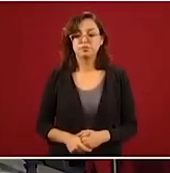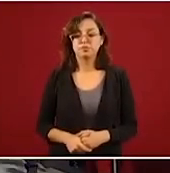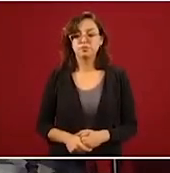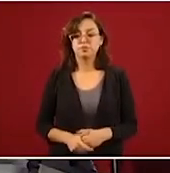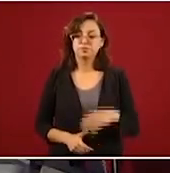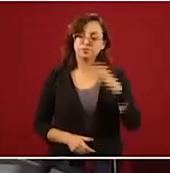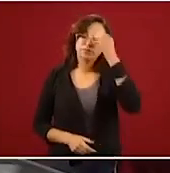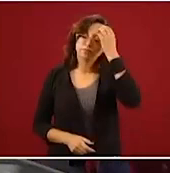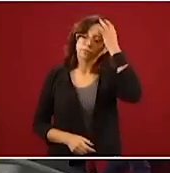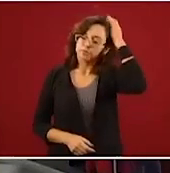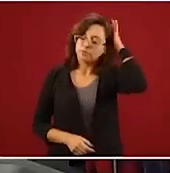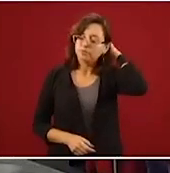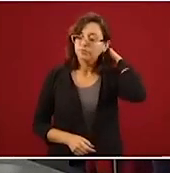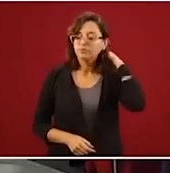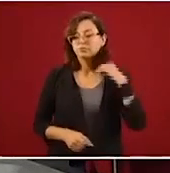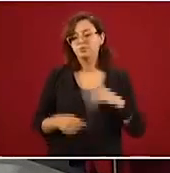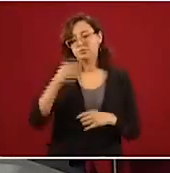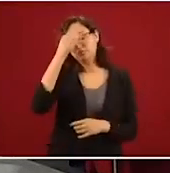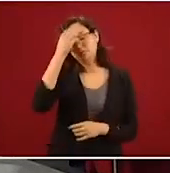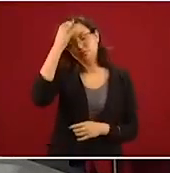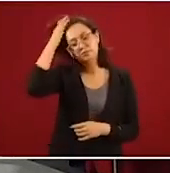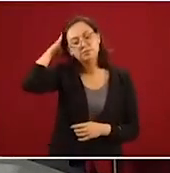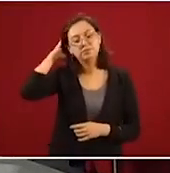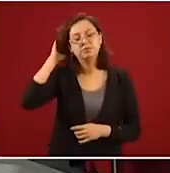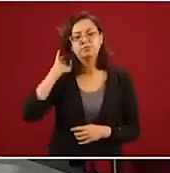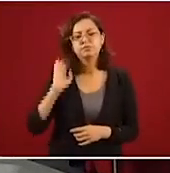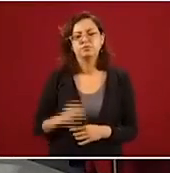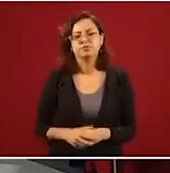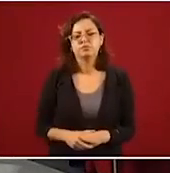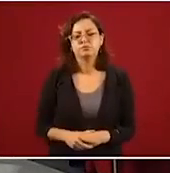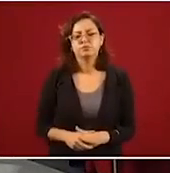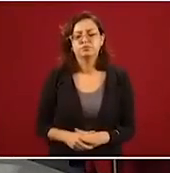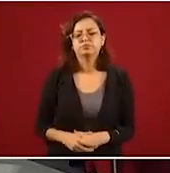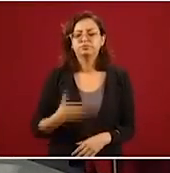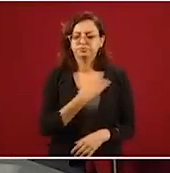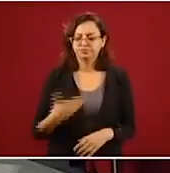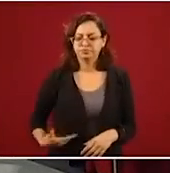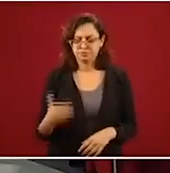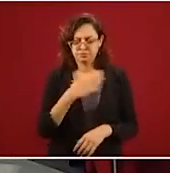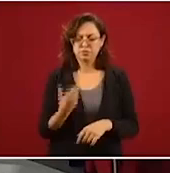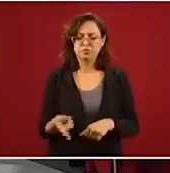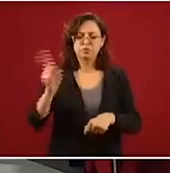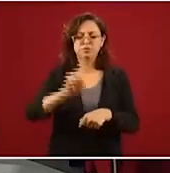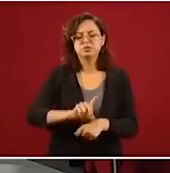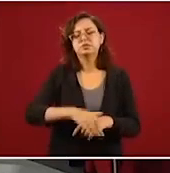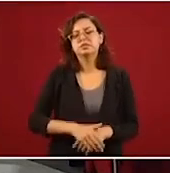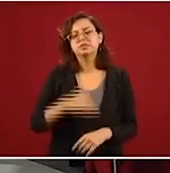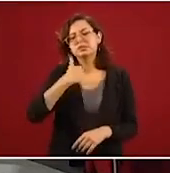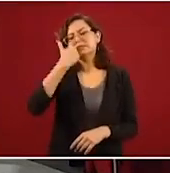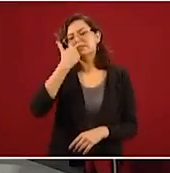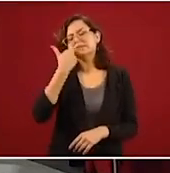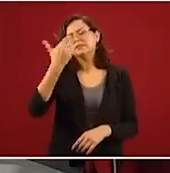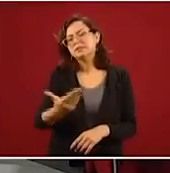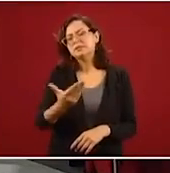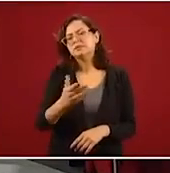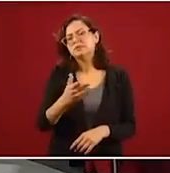Tú también, sí. Presidente, buenos días. Me gustaría que nos compartiera su opinión sobre los hechos